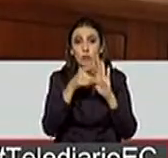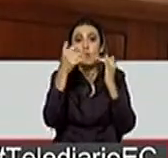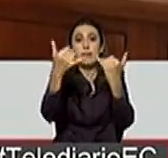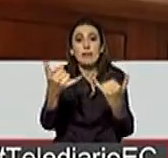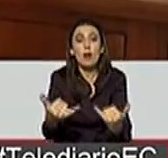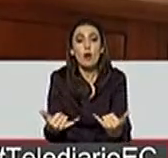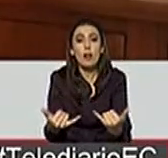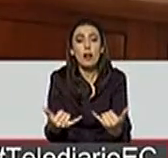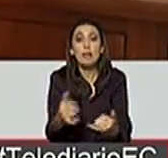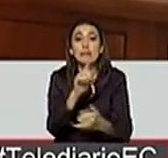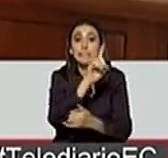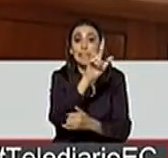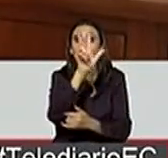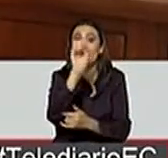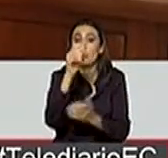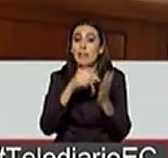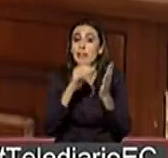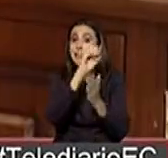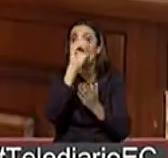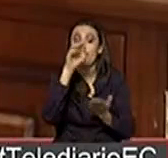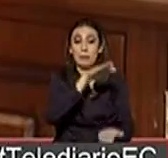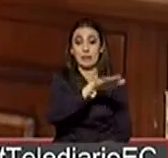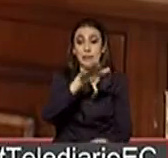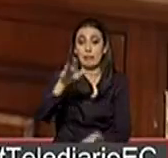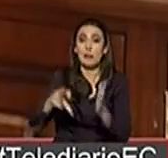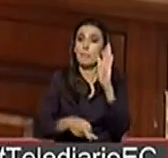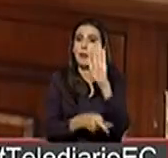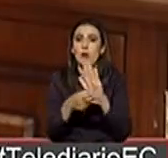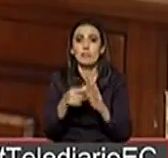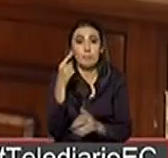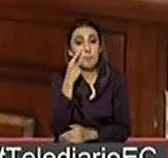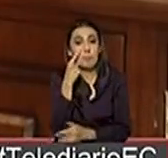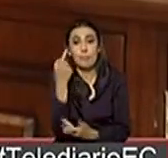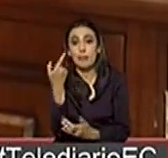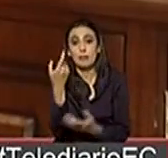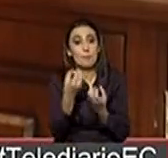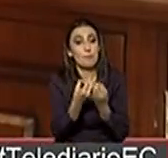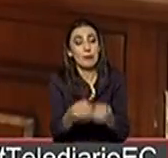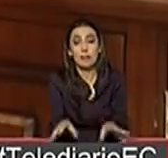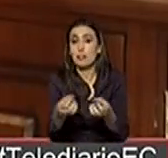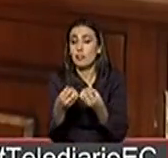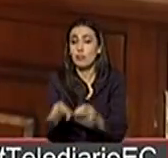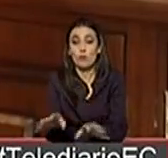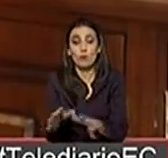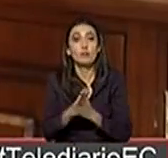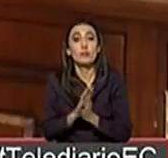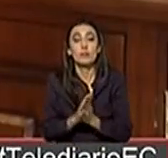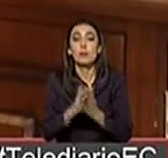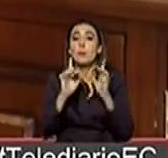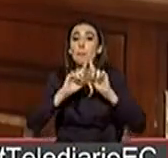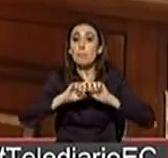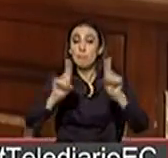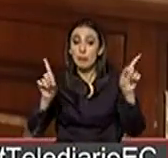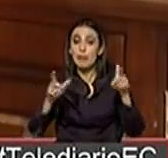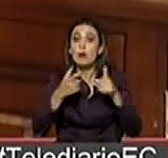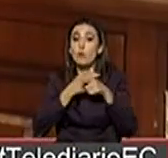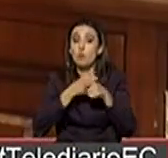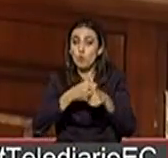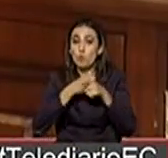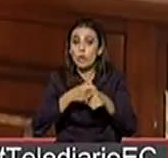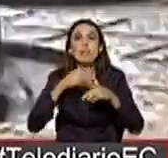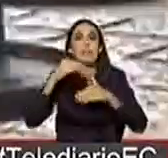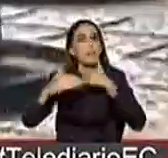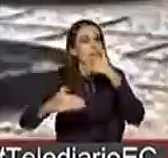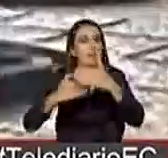alrededor de 130 mil barriles diarios entonces miren las pérdidas económicas fuertes la ventaja en este momento es que ya estamos